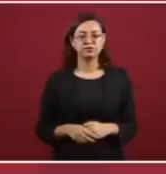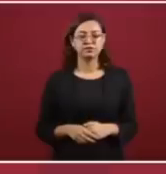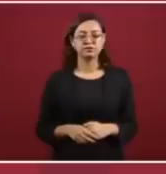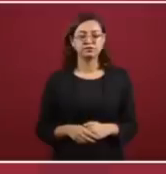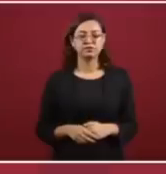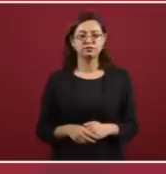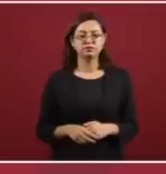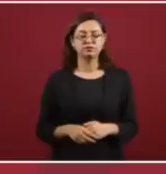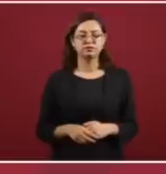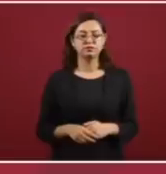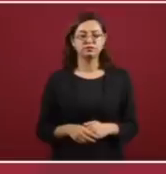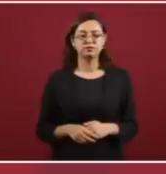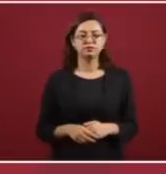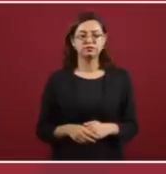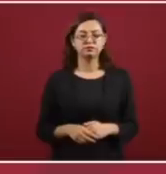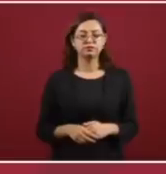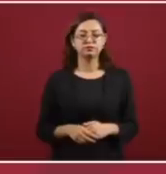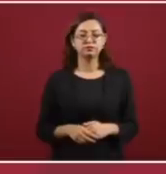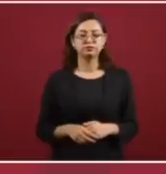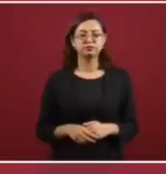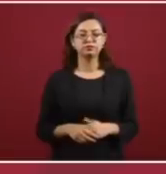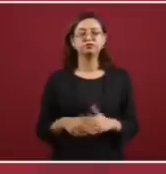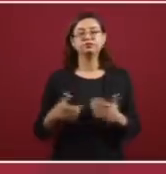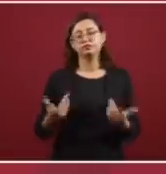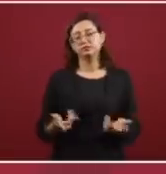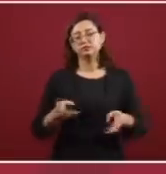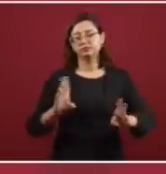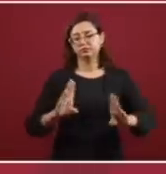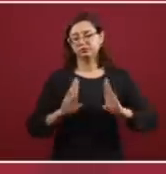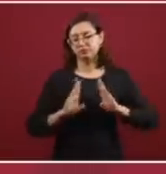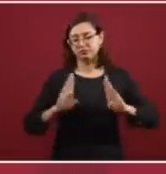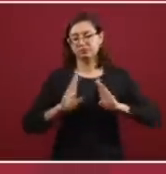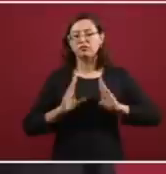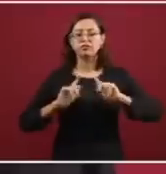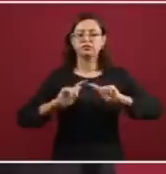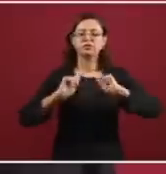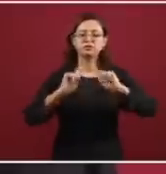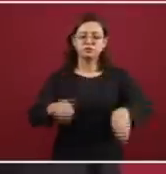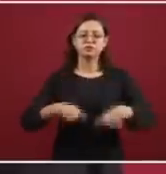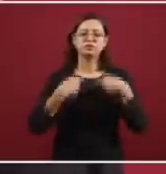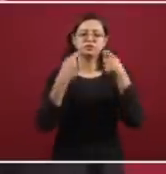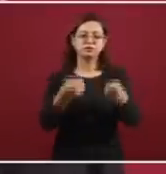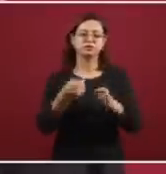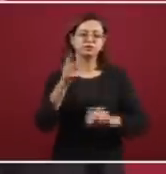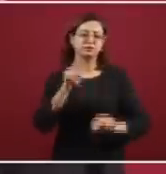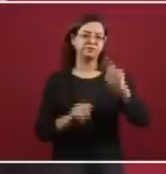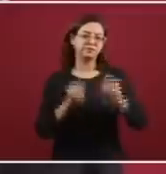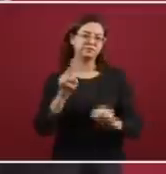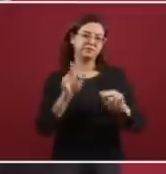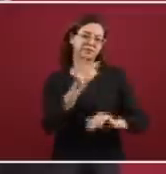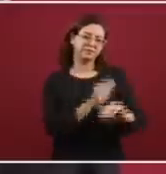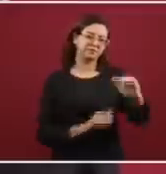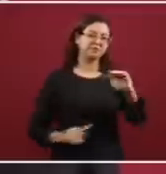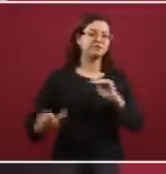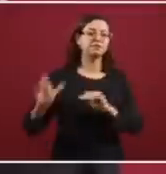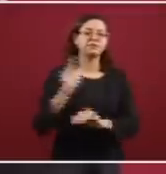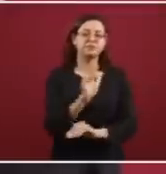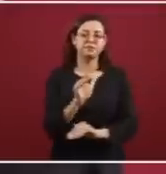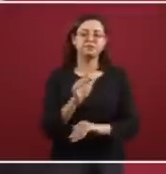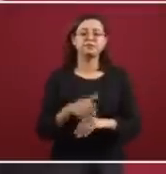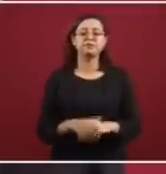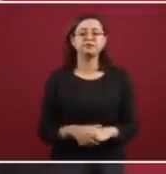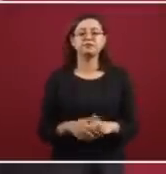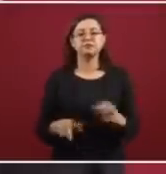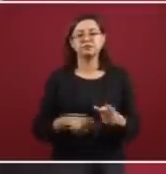entregar ascensos a oficiales de las Fuerzas Armadas, de